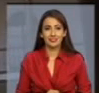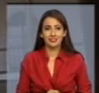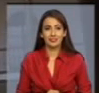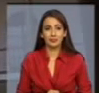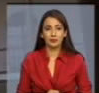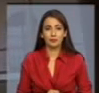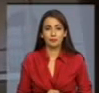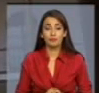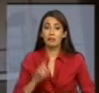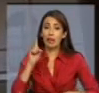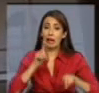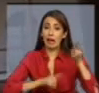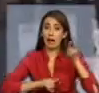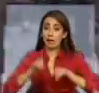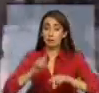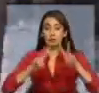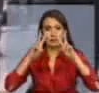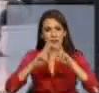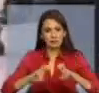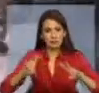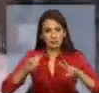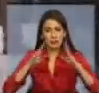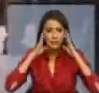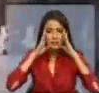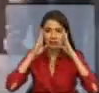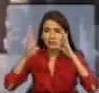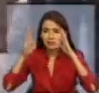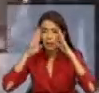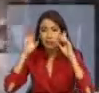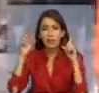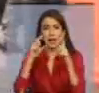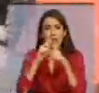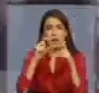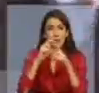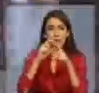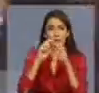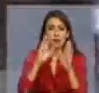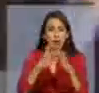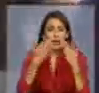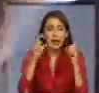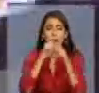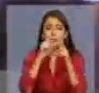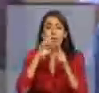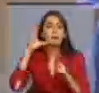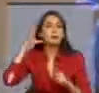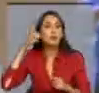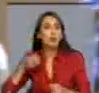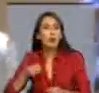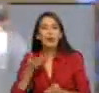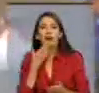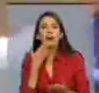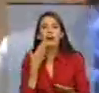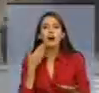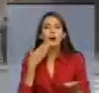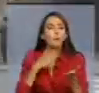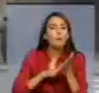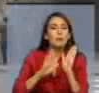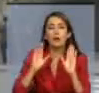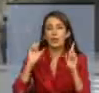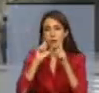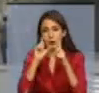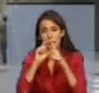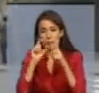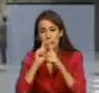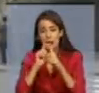Son varios los investigadores que han dedicado tiempo para escribir libros sobre las palabras morlacas, términos muy propios que caracterizan